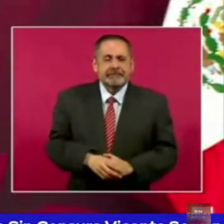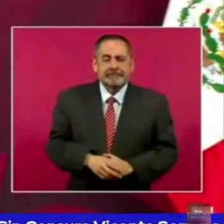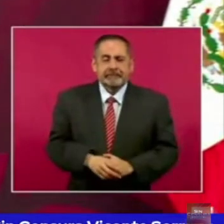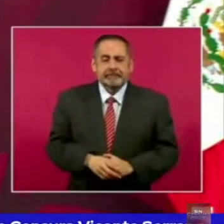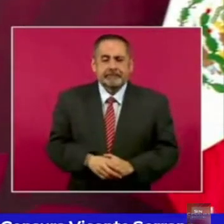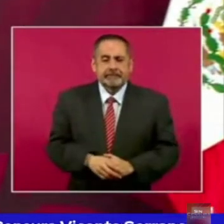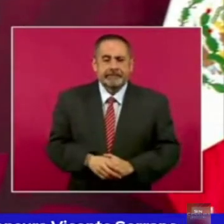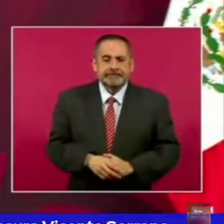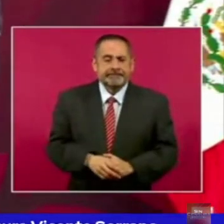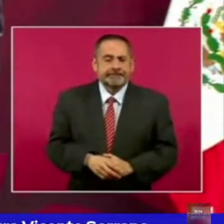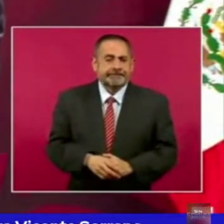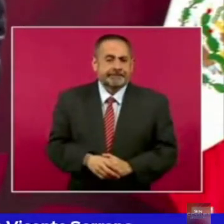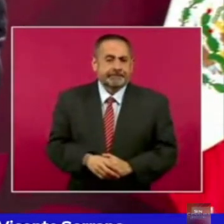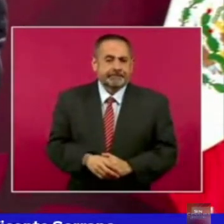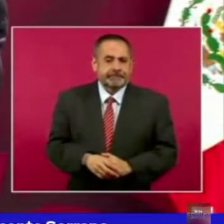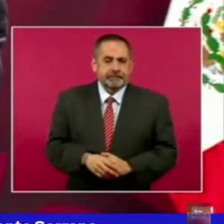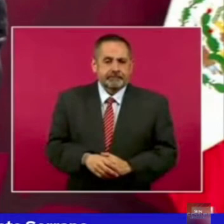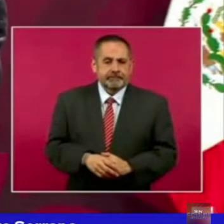bueno,